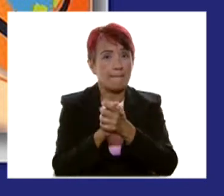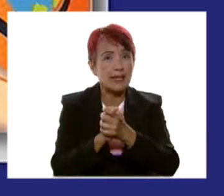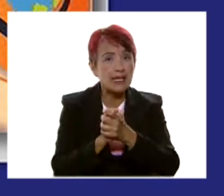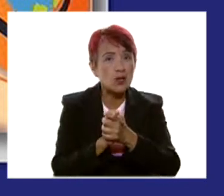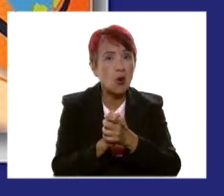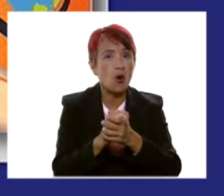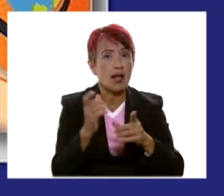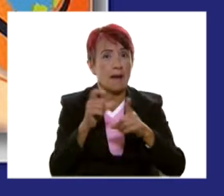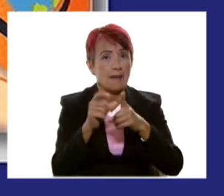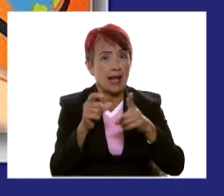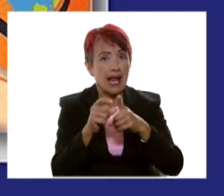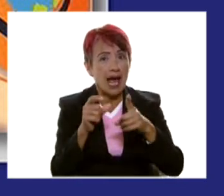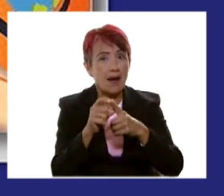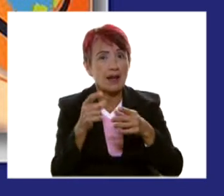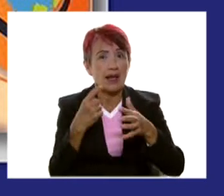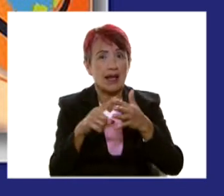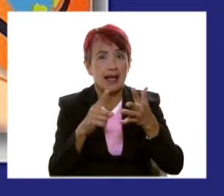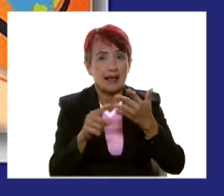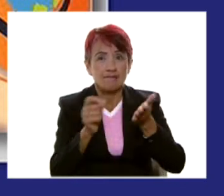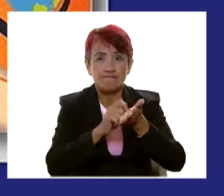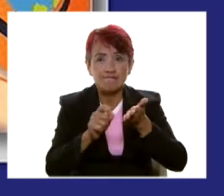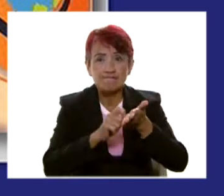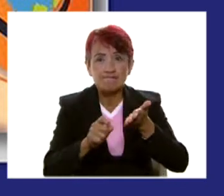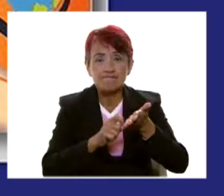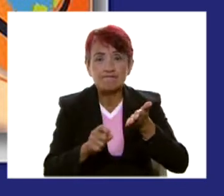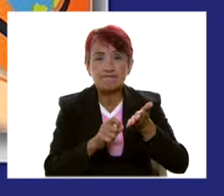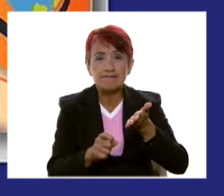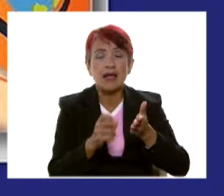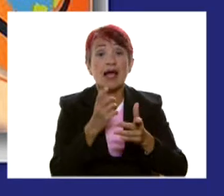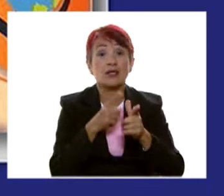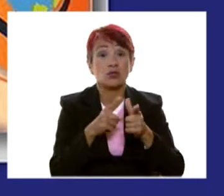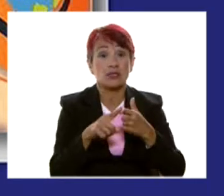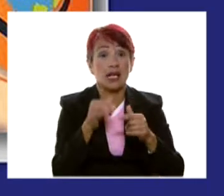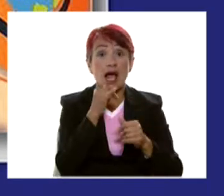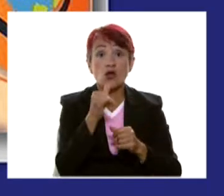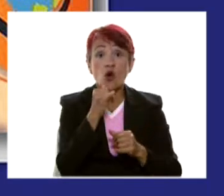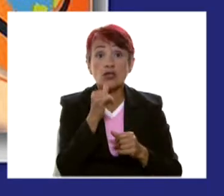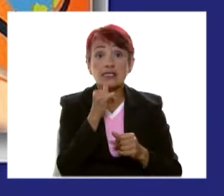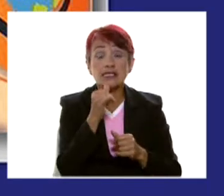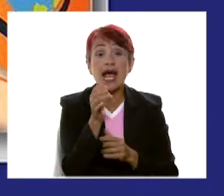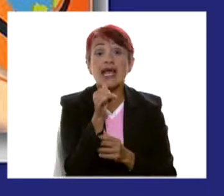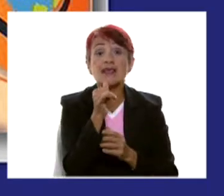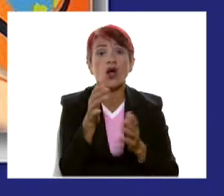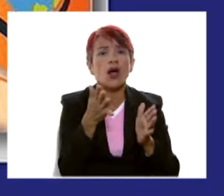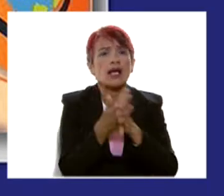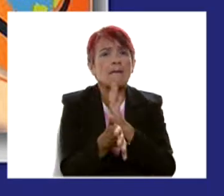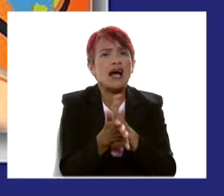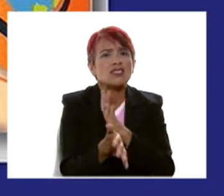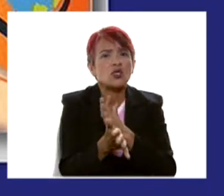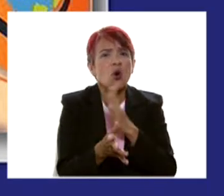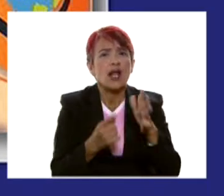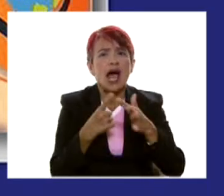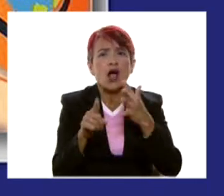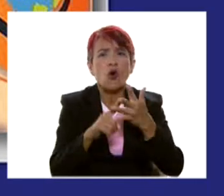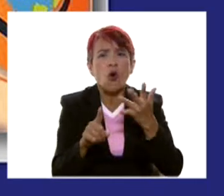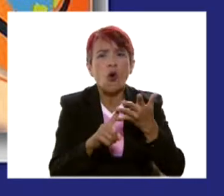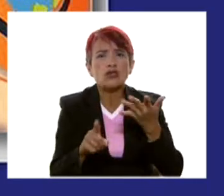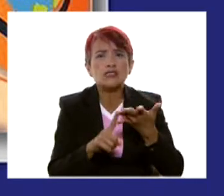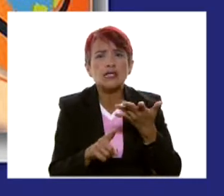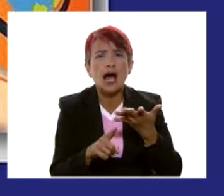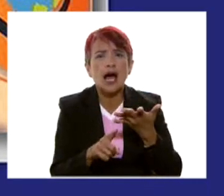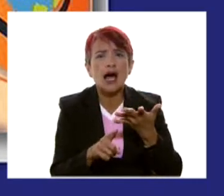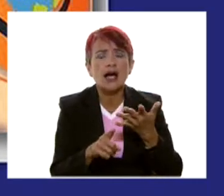utilizar muchos adjetivos calificativos y escribir de manera abstracta. La finalidad de la noticia es informar exactamente de cómo han sucedido los hechos, sin adornos